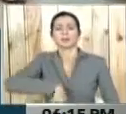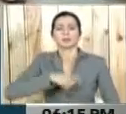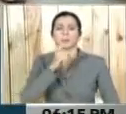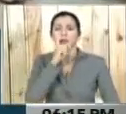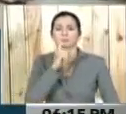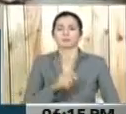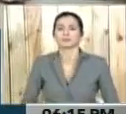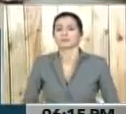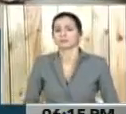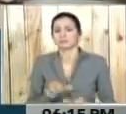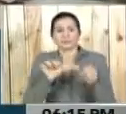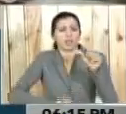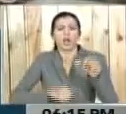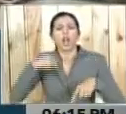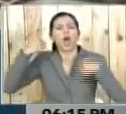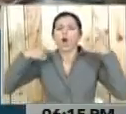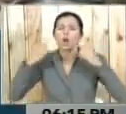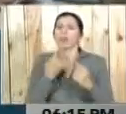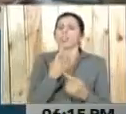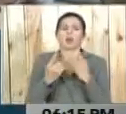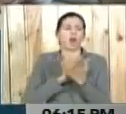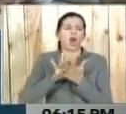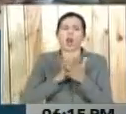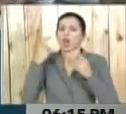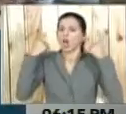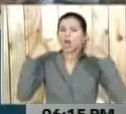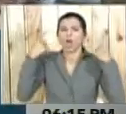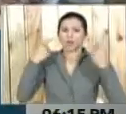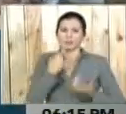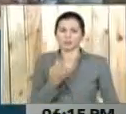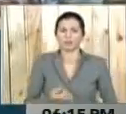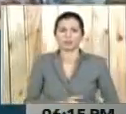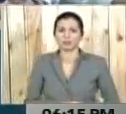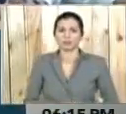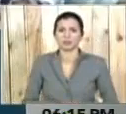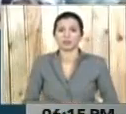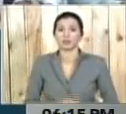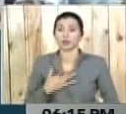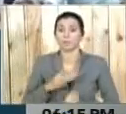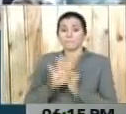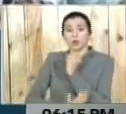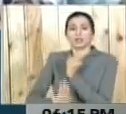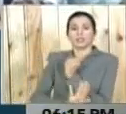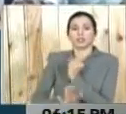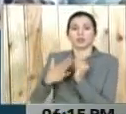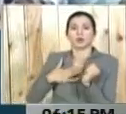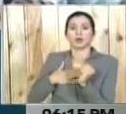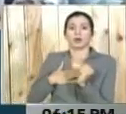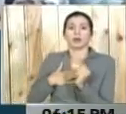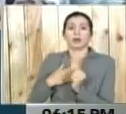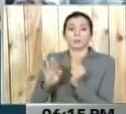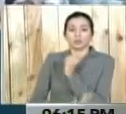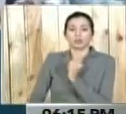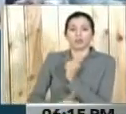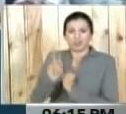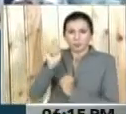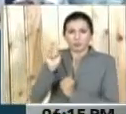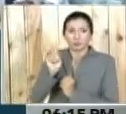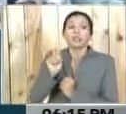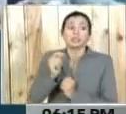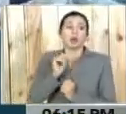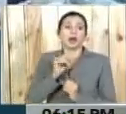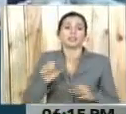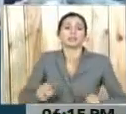Entre la cantidad de loqueras que digo, que yo me escondía en la inmunidad y que pensaba que eso me iba a salvar de un